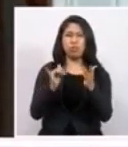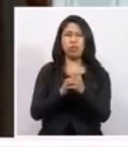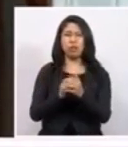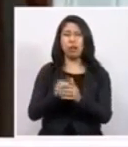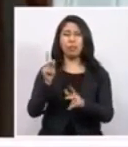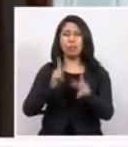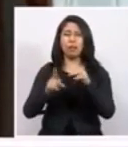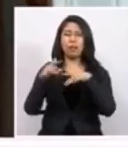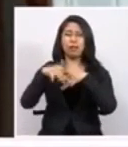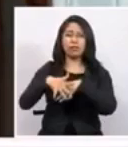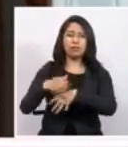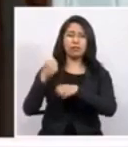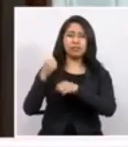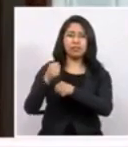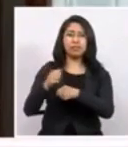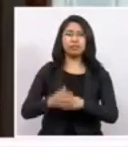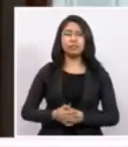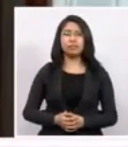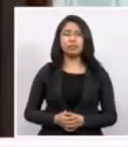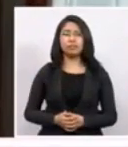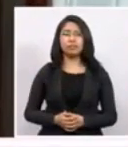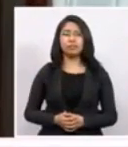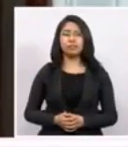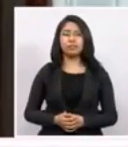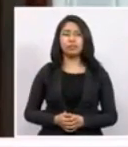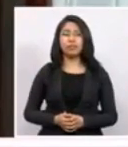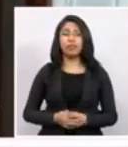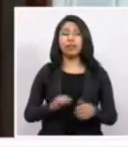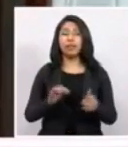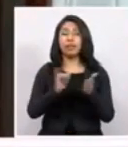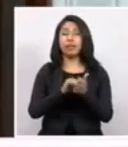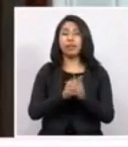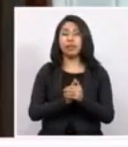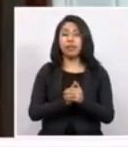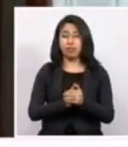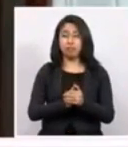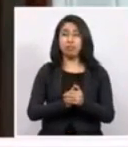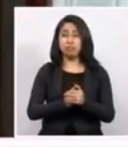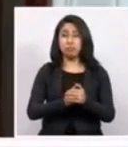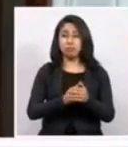popular expresada en las urnas y que dieron un ganador,